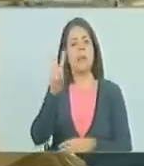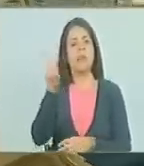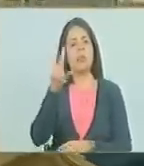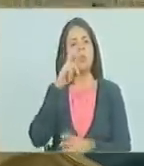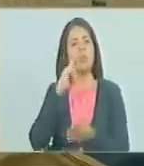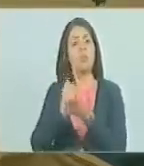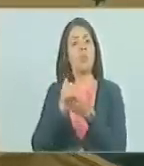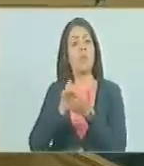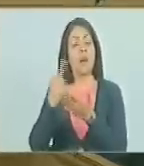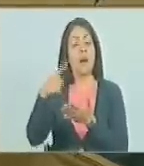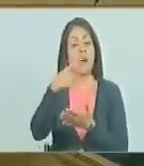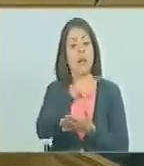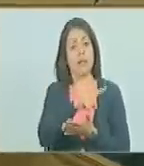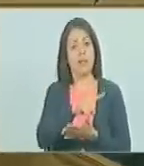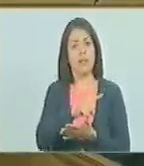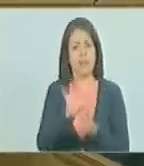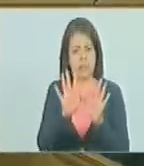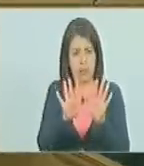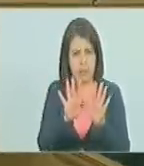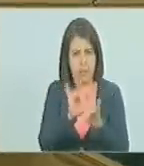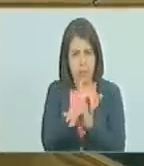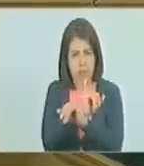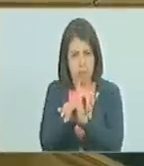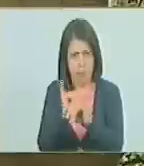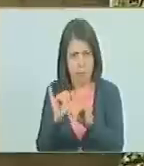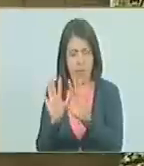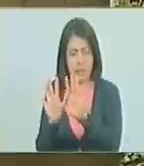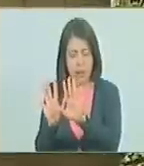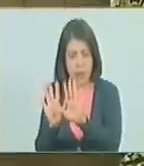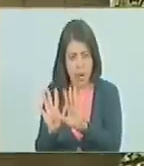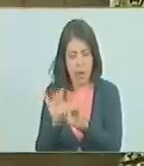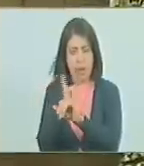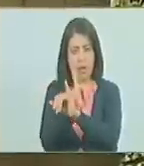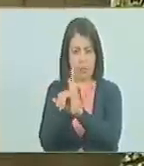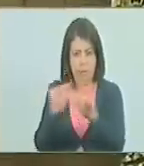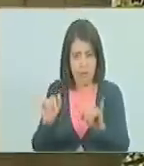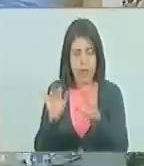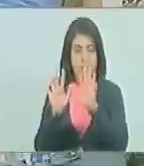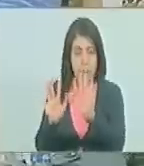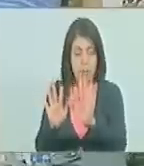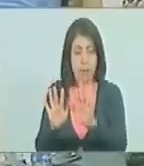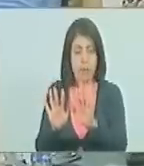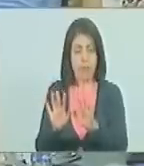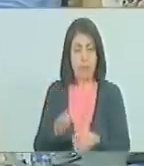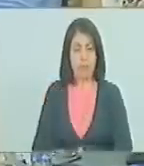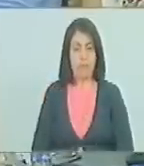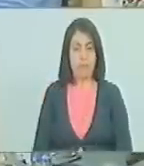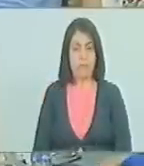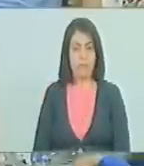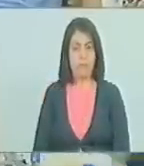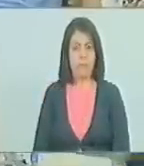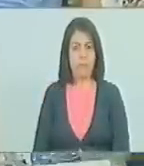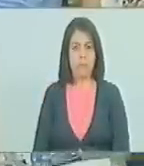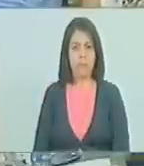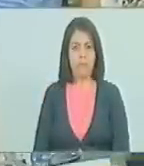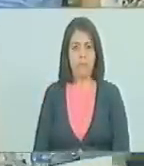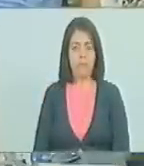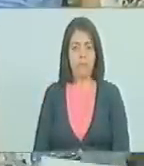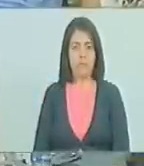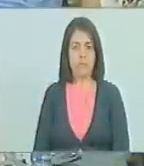pruebas de eso. Déjame terminar. Déjame terminar. Déjame terminar.